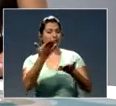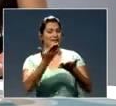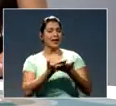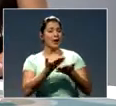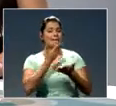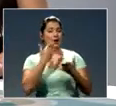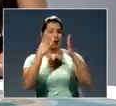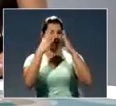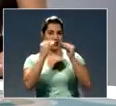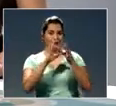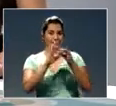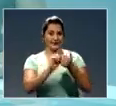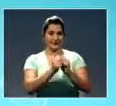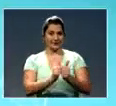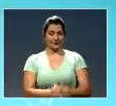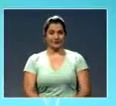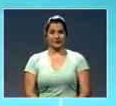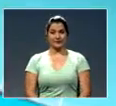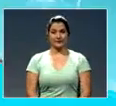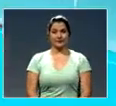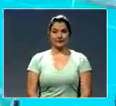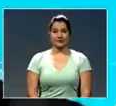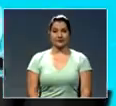información deportiva.